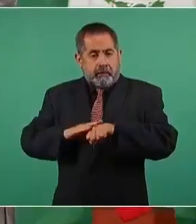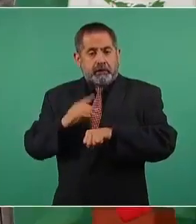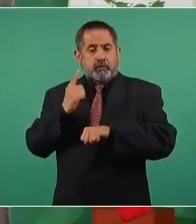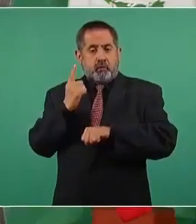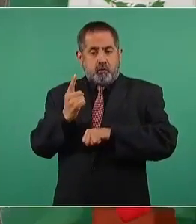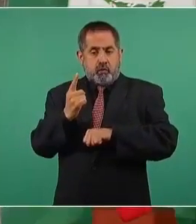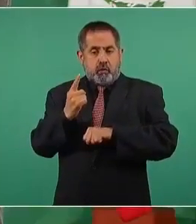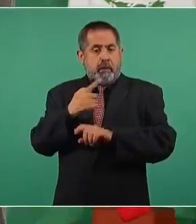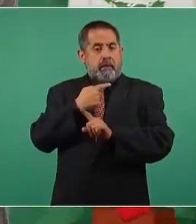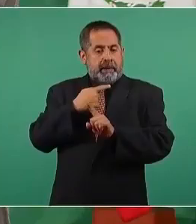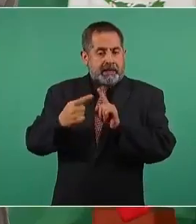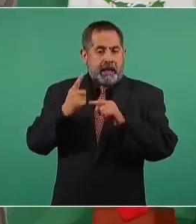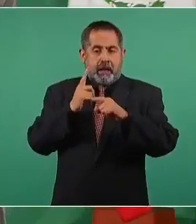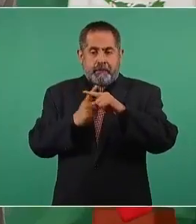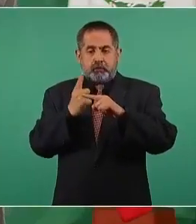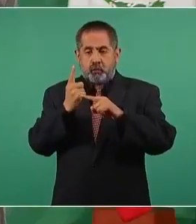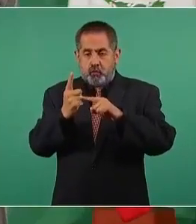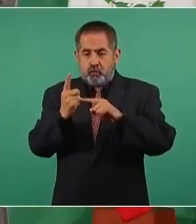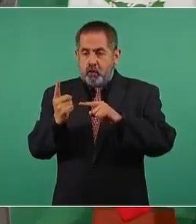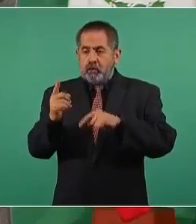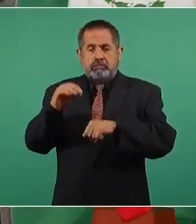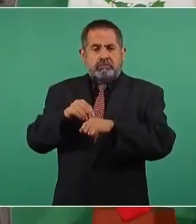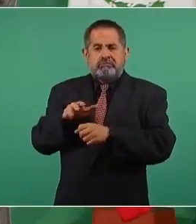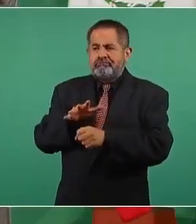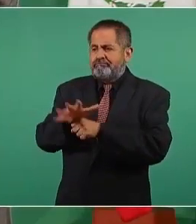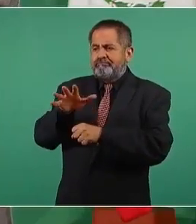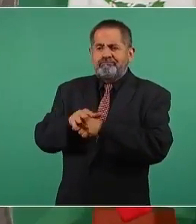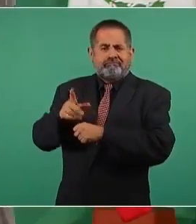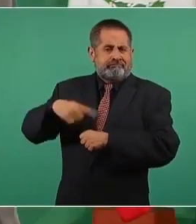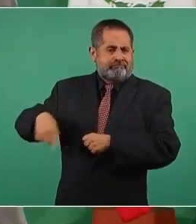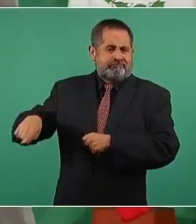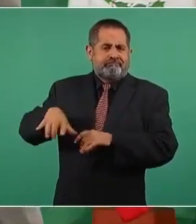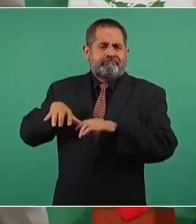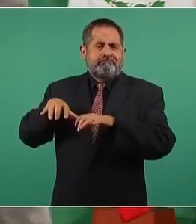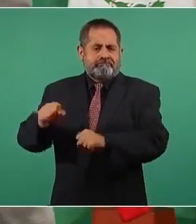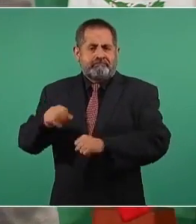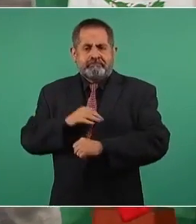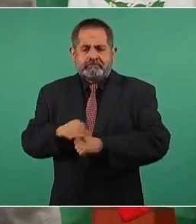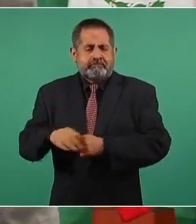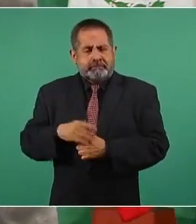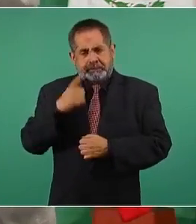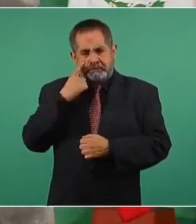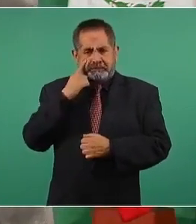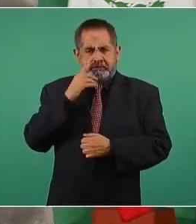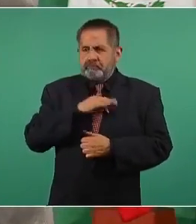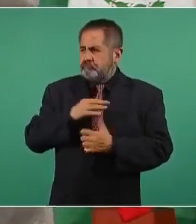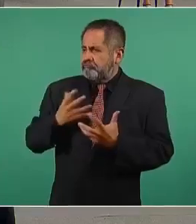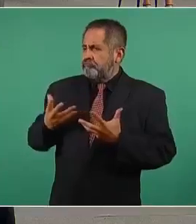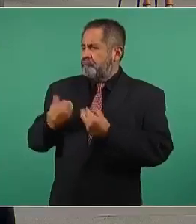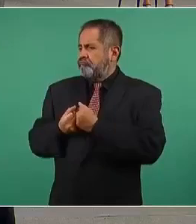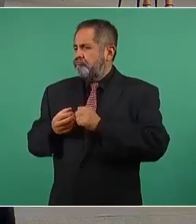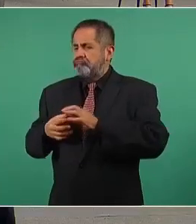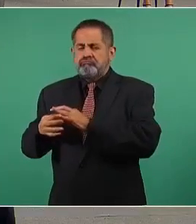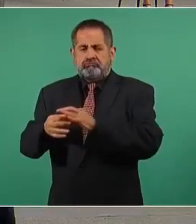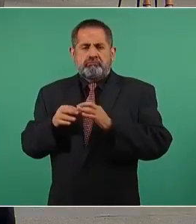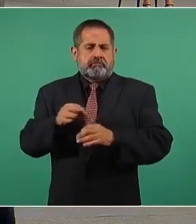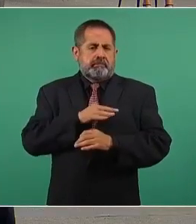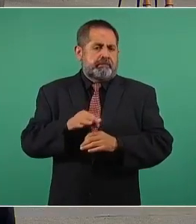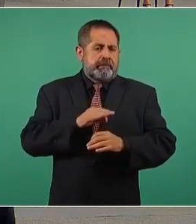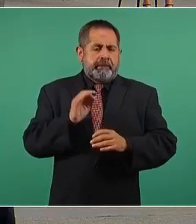pues obtiene con la alianza, porque sumaría